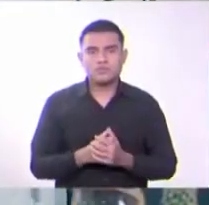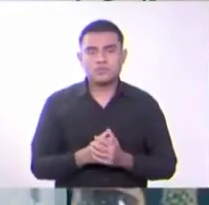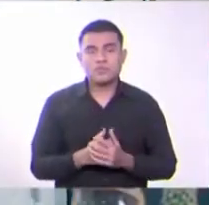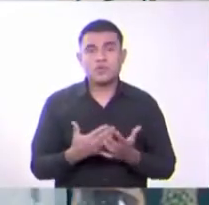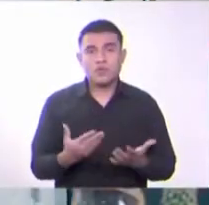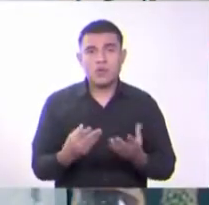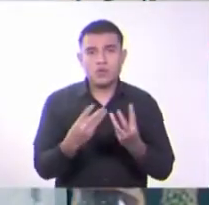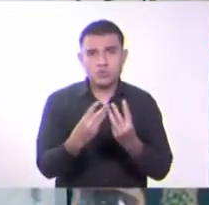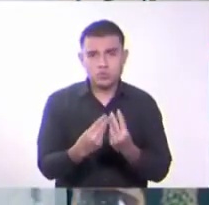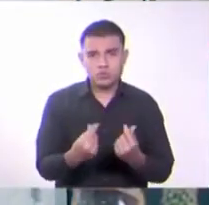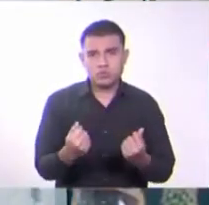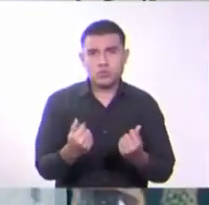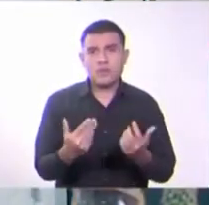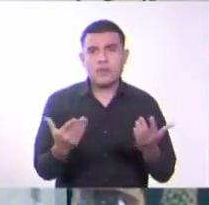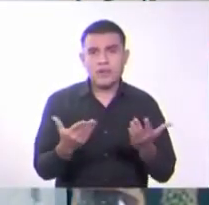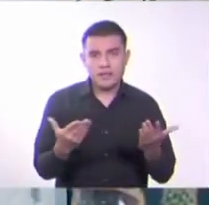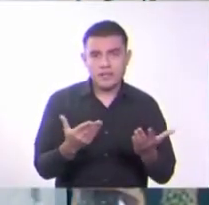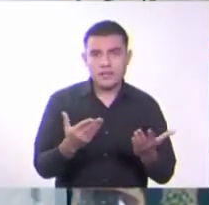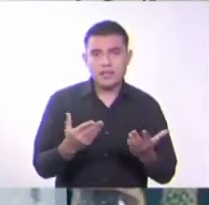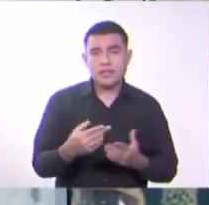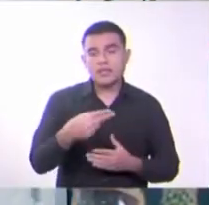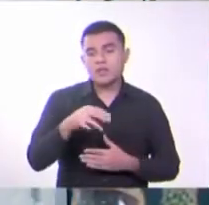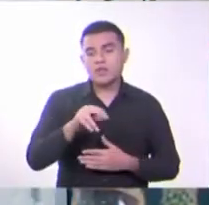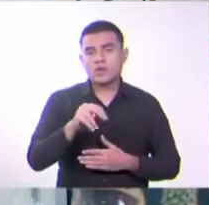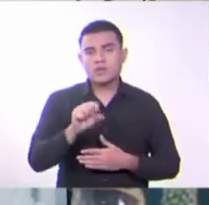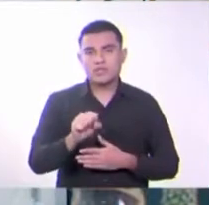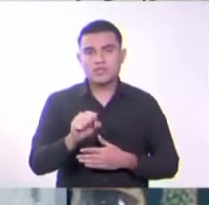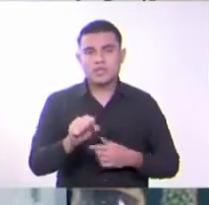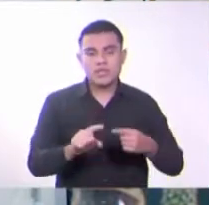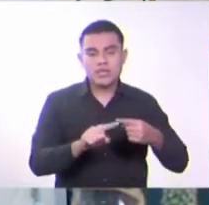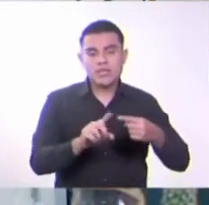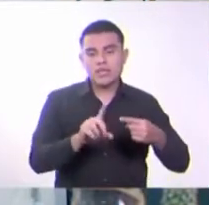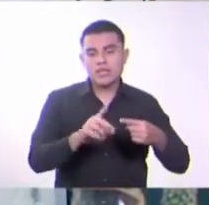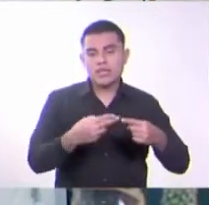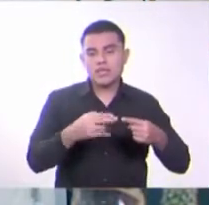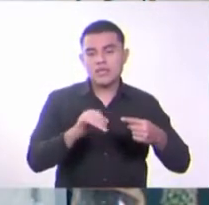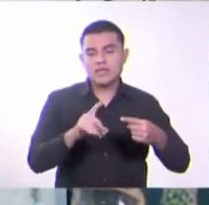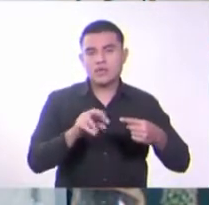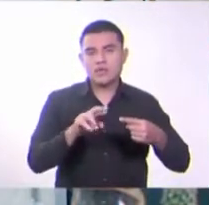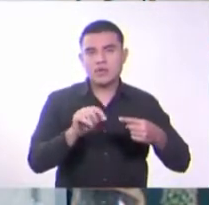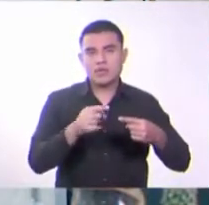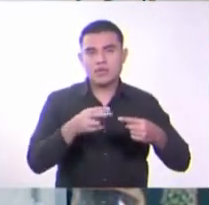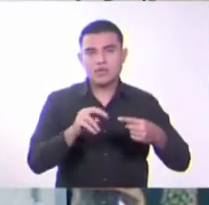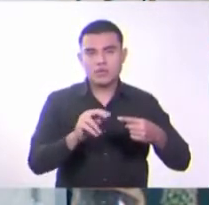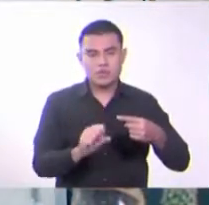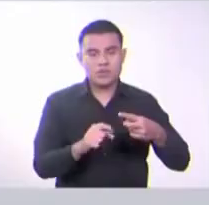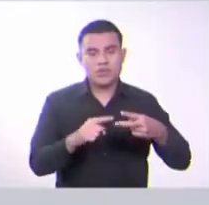disocia, forma iones hidrógeno y iones hidróxido.